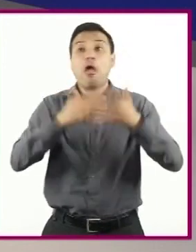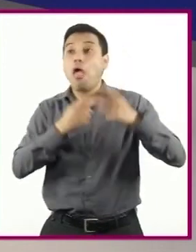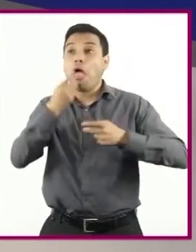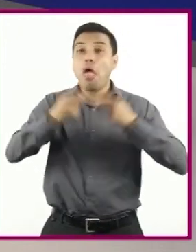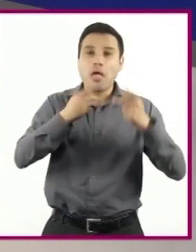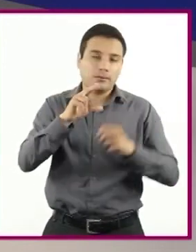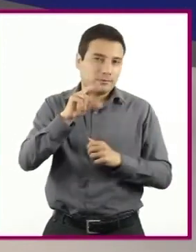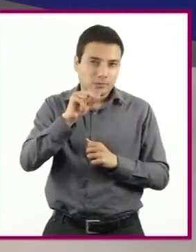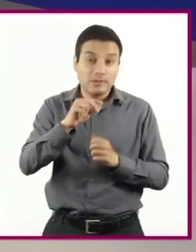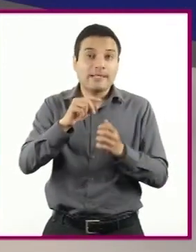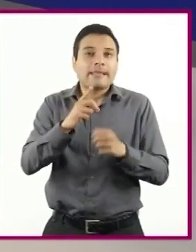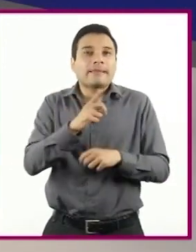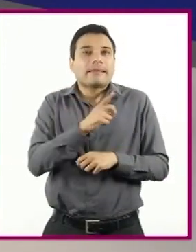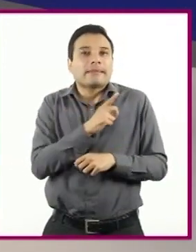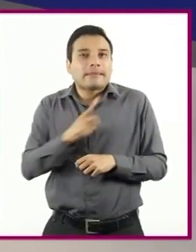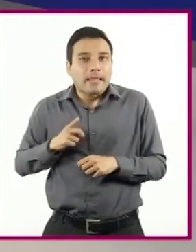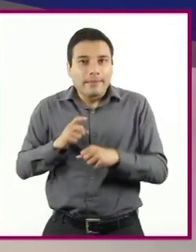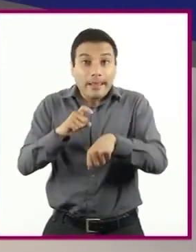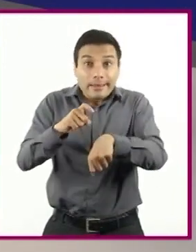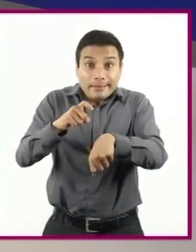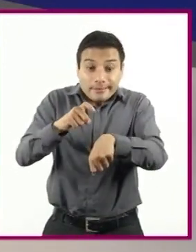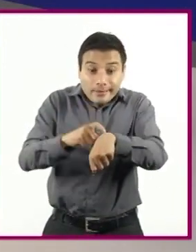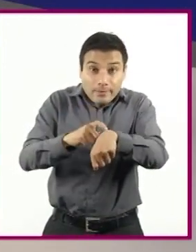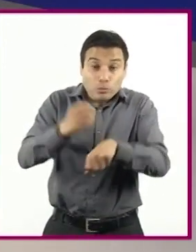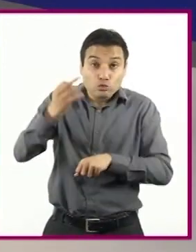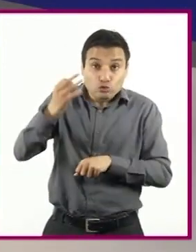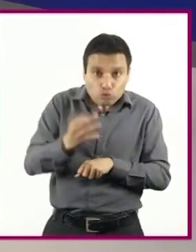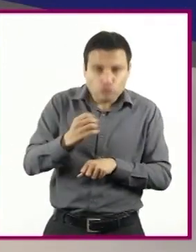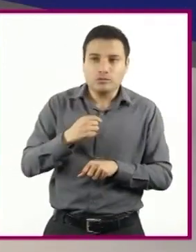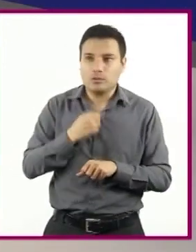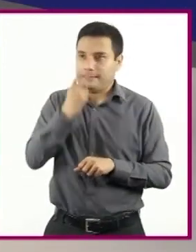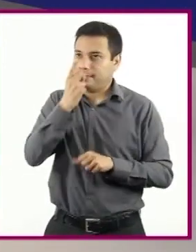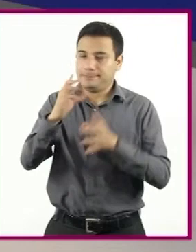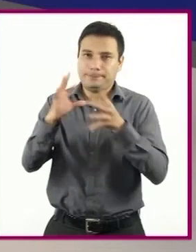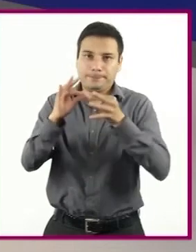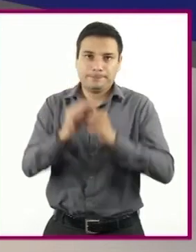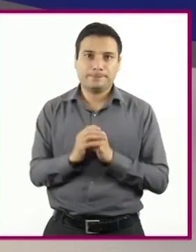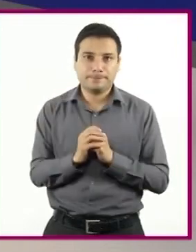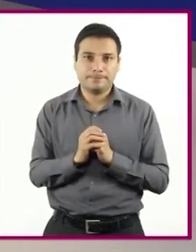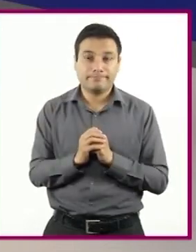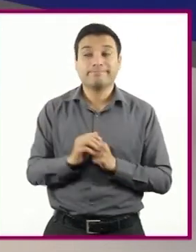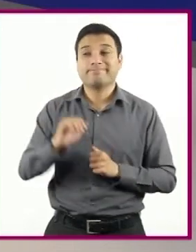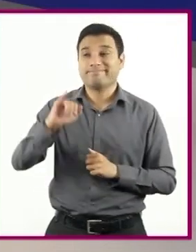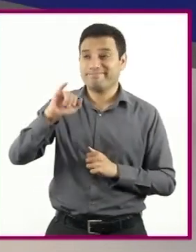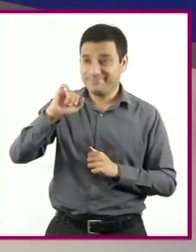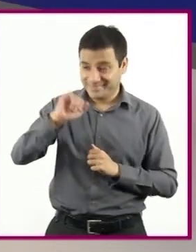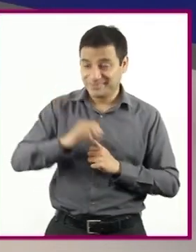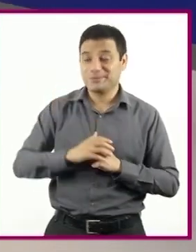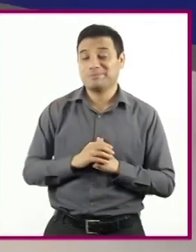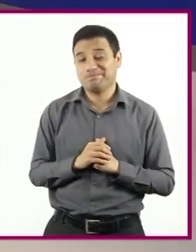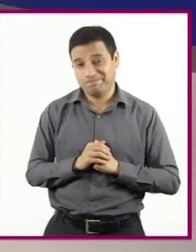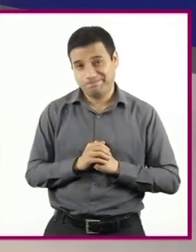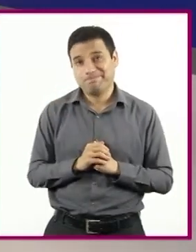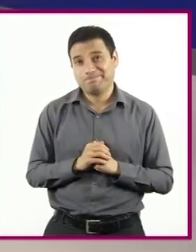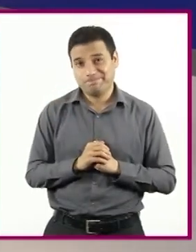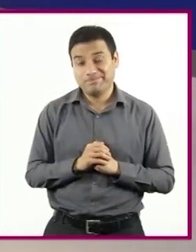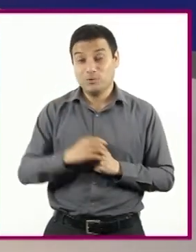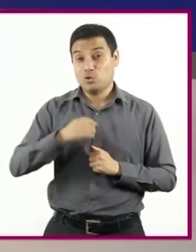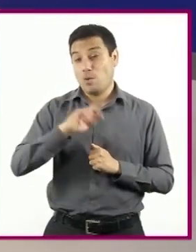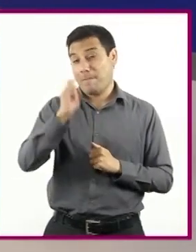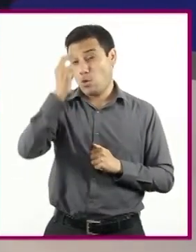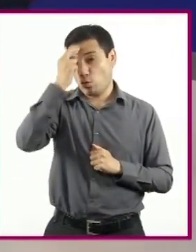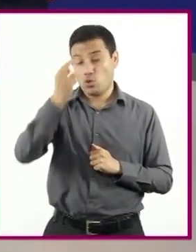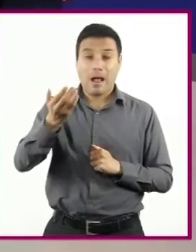sería malinterpretado por la persona o personas a las que los decimos. Tiene mucha razón, maestra. Recuerdo que